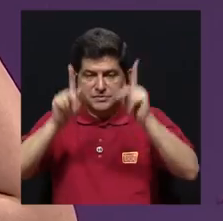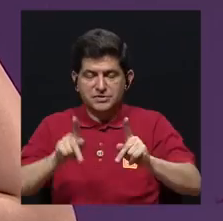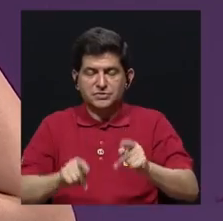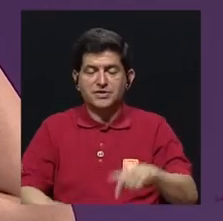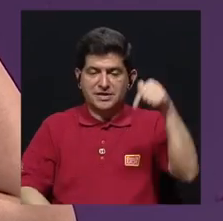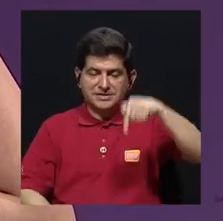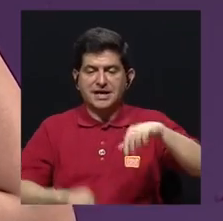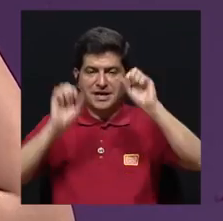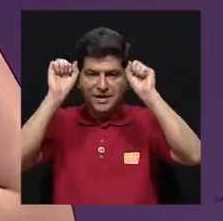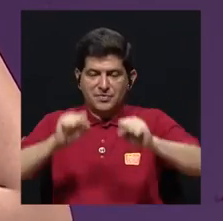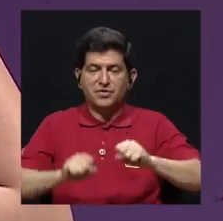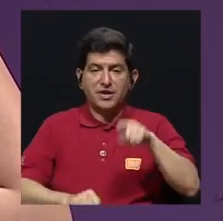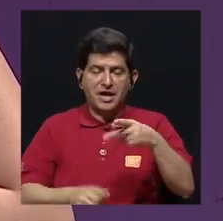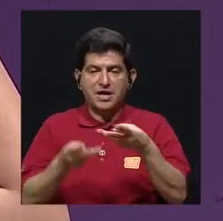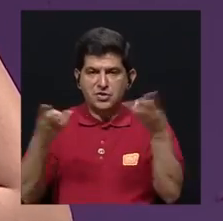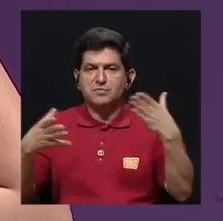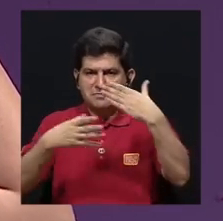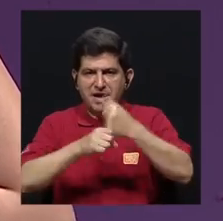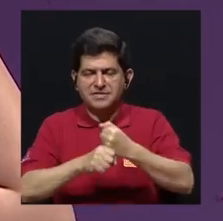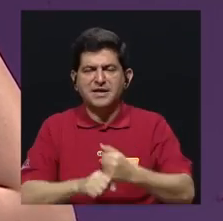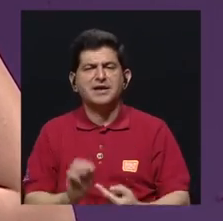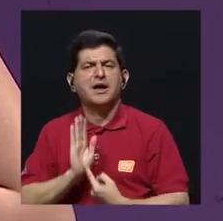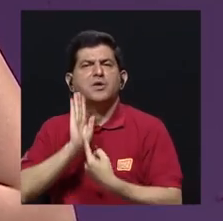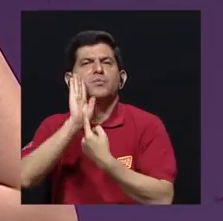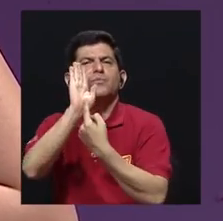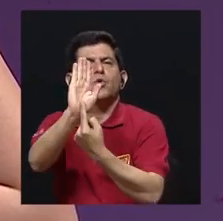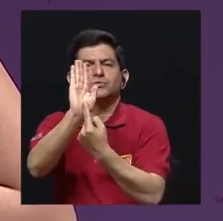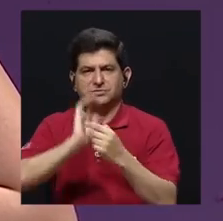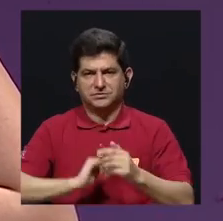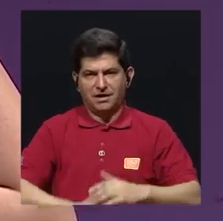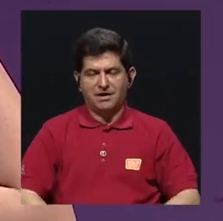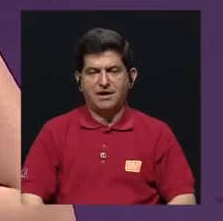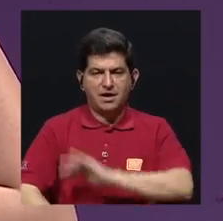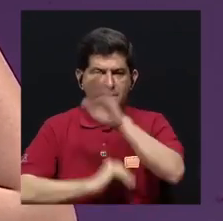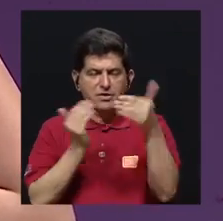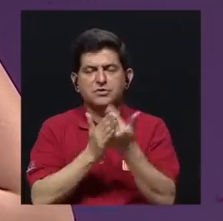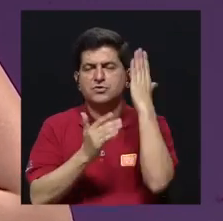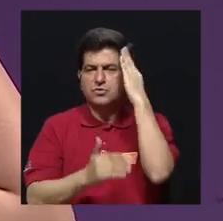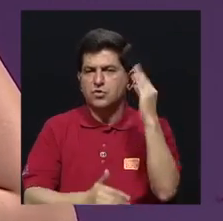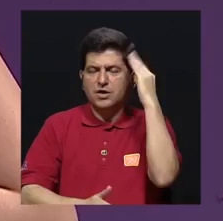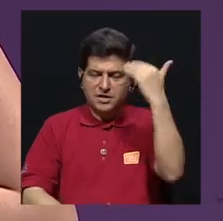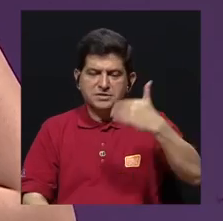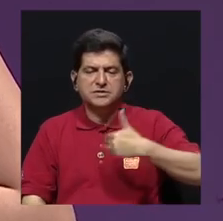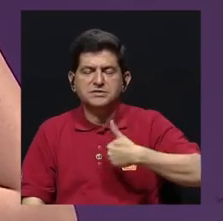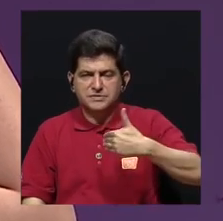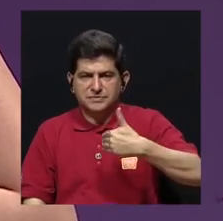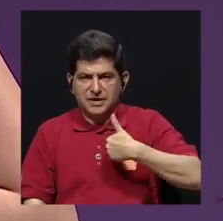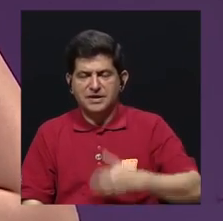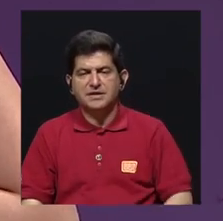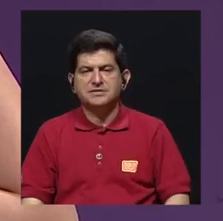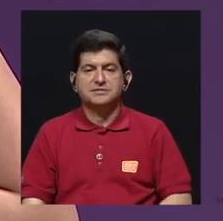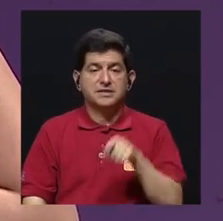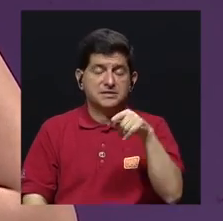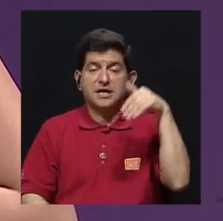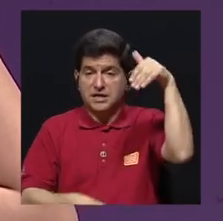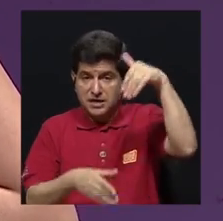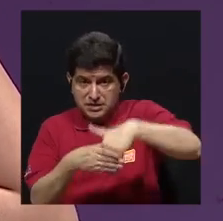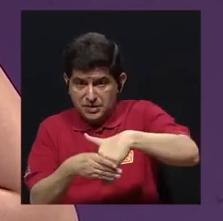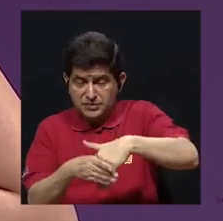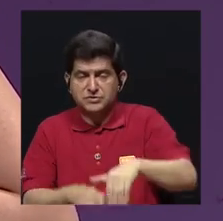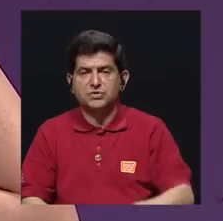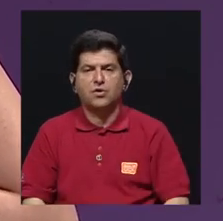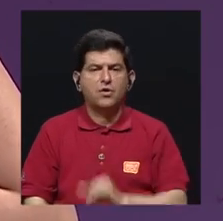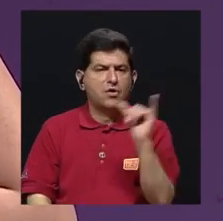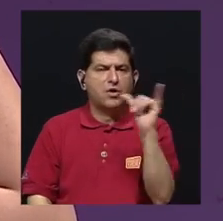todas pudieron estar acá presentes, pues quisieron realizar un material que pudiera plasmar pues todas esas vivencias que han tenido, ¿verdad?, durante